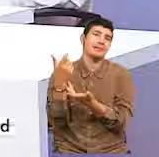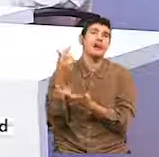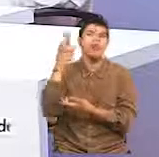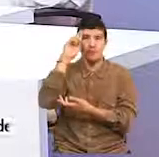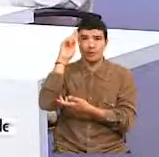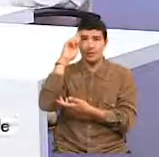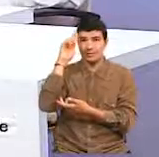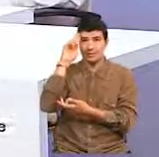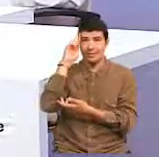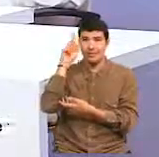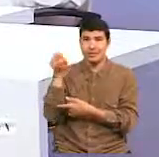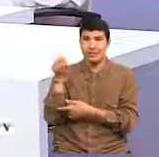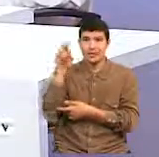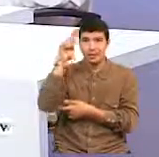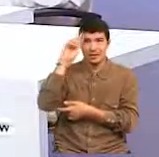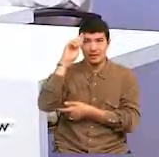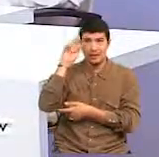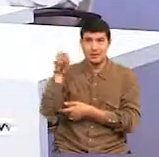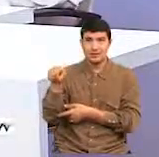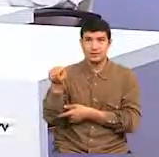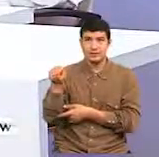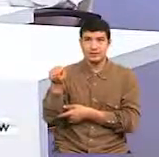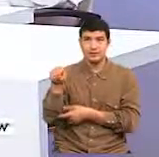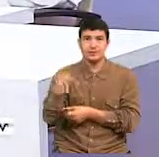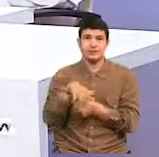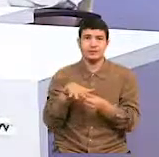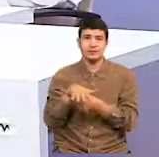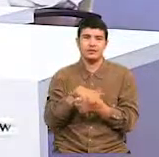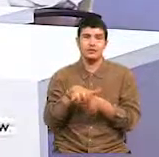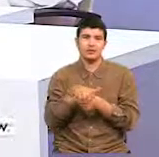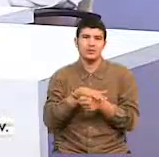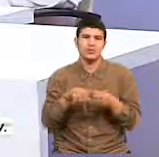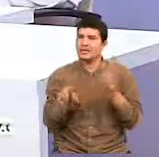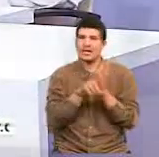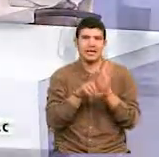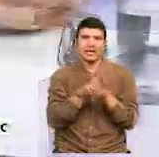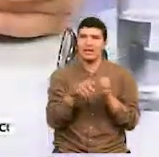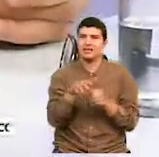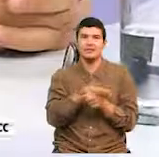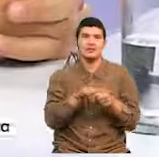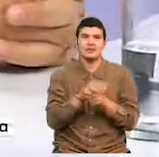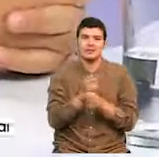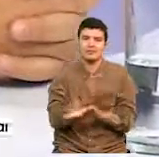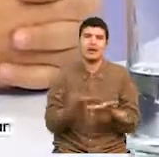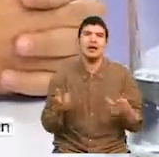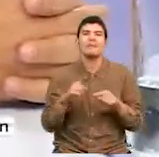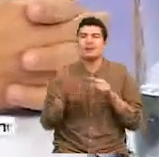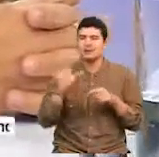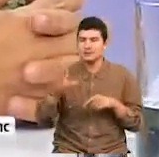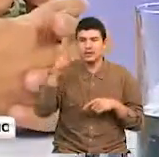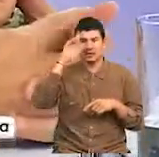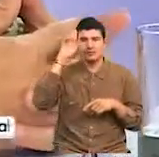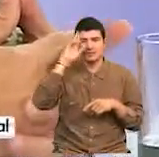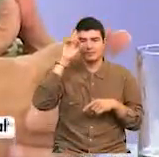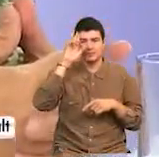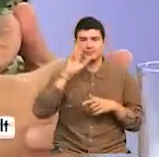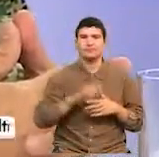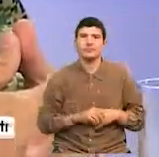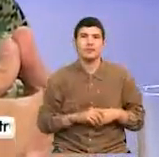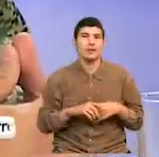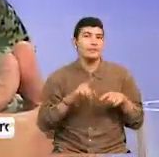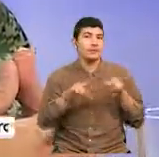se desprenden una cantidad de delitos y de acciones delictivas. pero usted tiene toda la razón. Pero no se